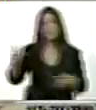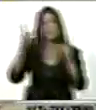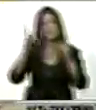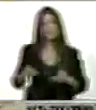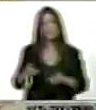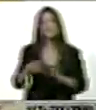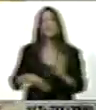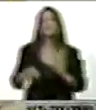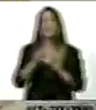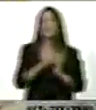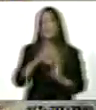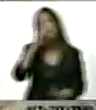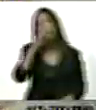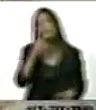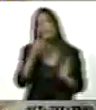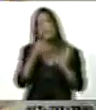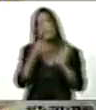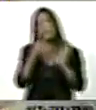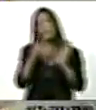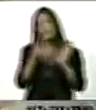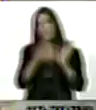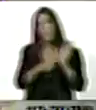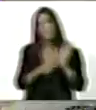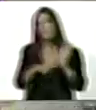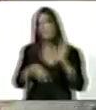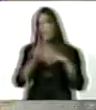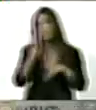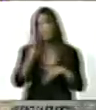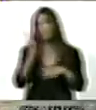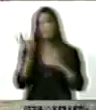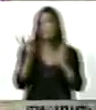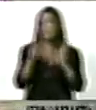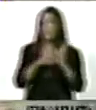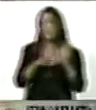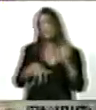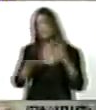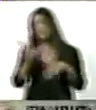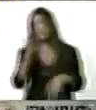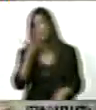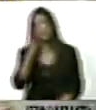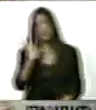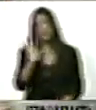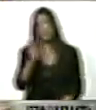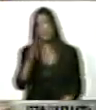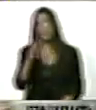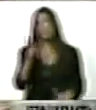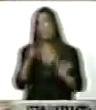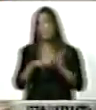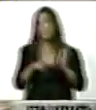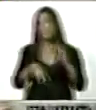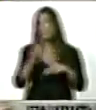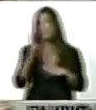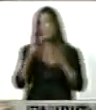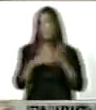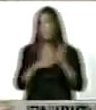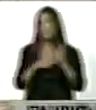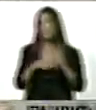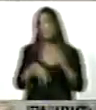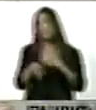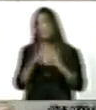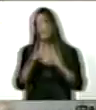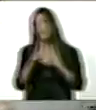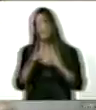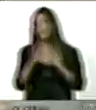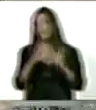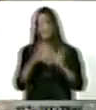Ocurrió nuevamente en el año 2012 o el año 2013, creo que fue en el año 2012, diciembre de 2011 o enero